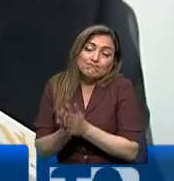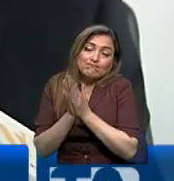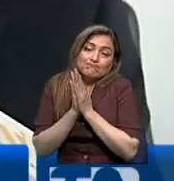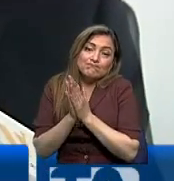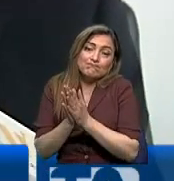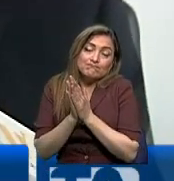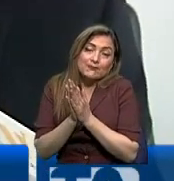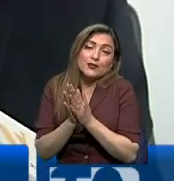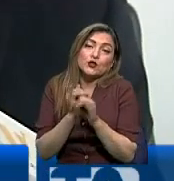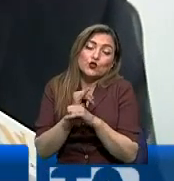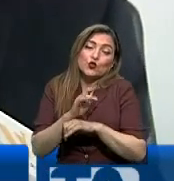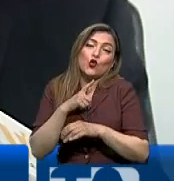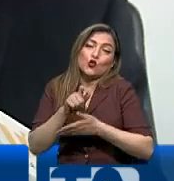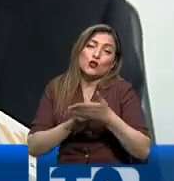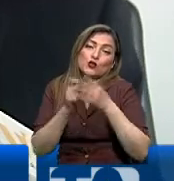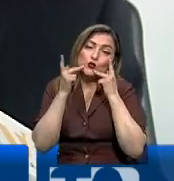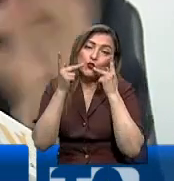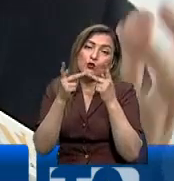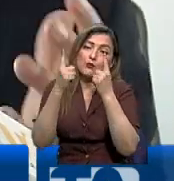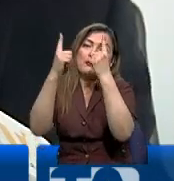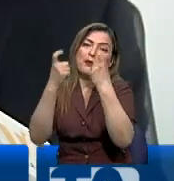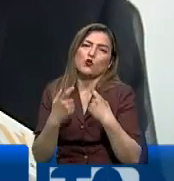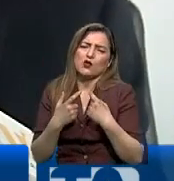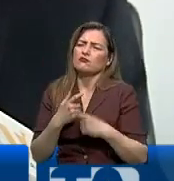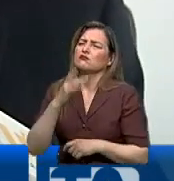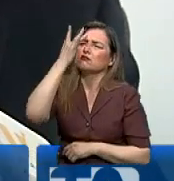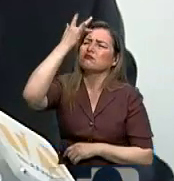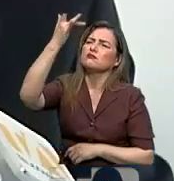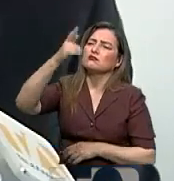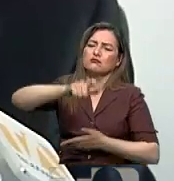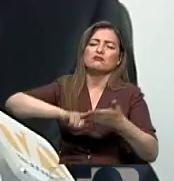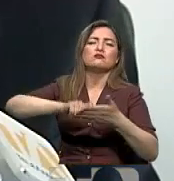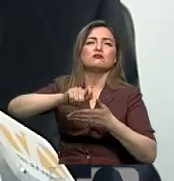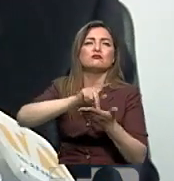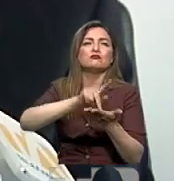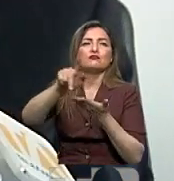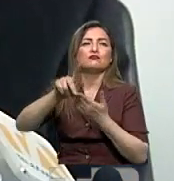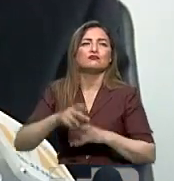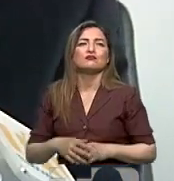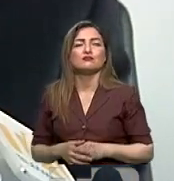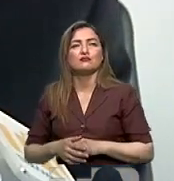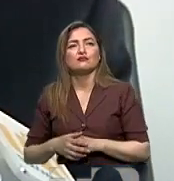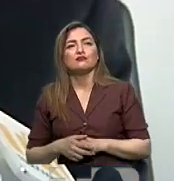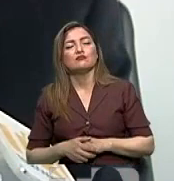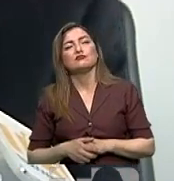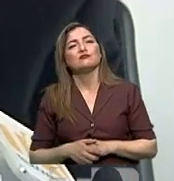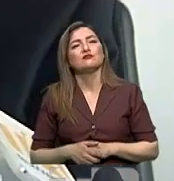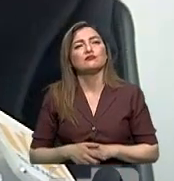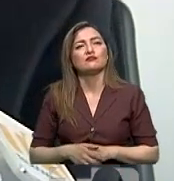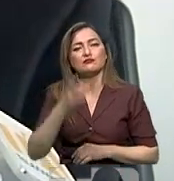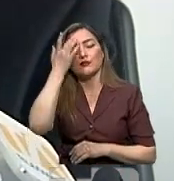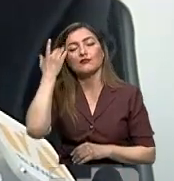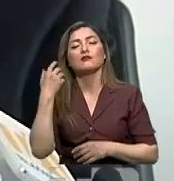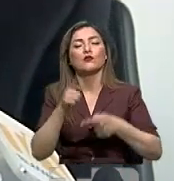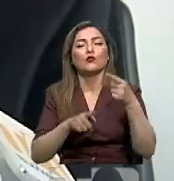de CERCOP que nos preguntó por qué el contratista pidió pues que se pague, pero hemos expresado por qué no se